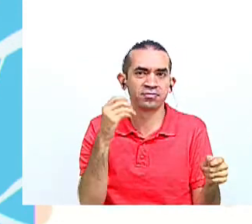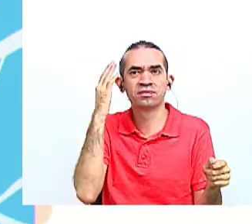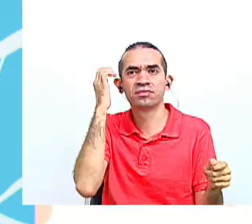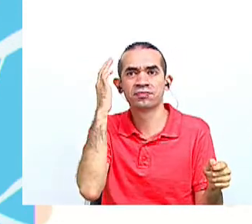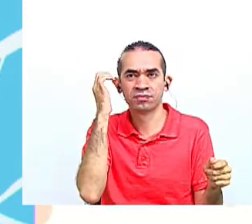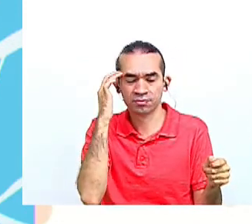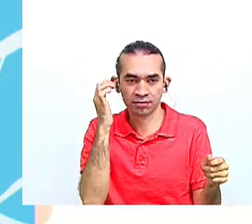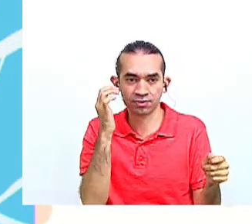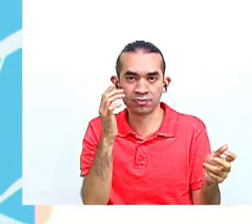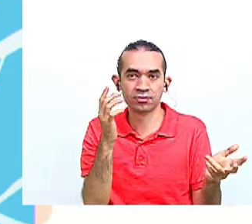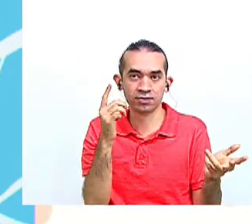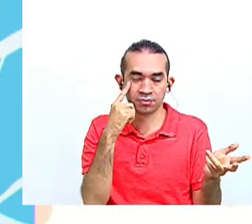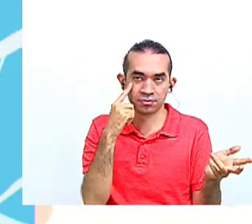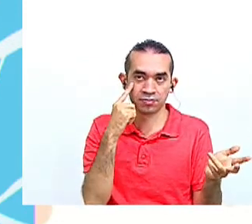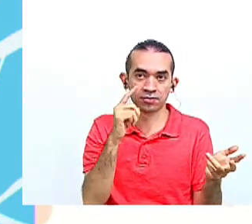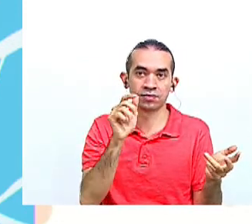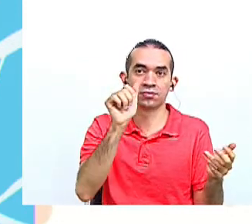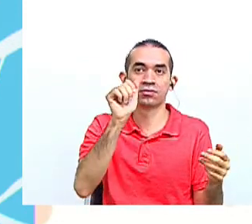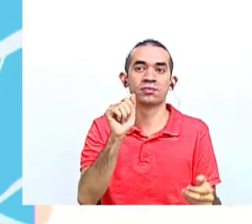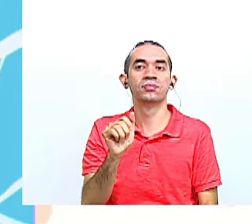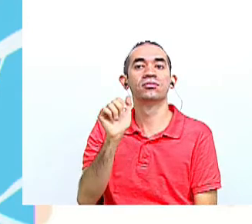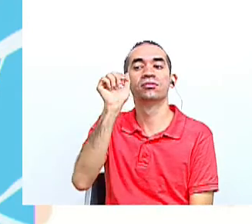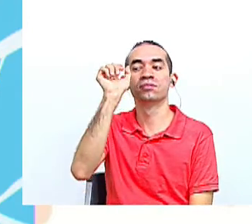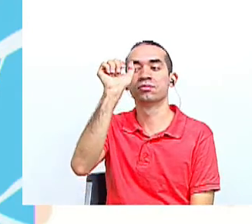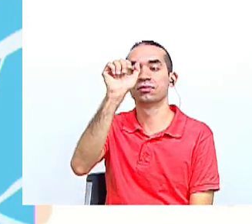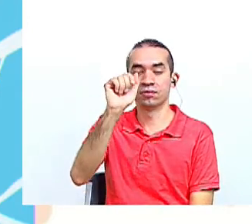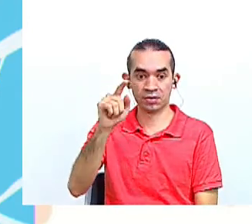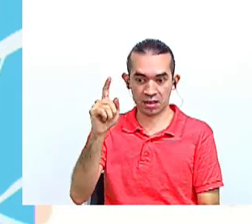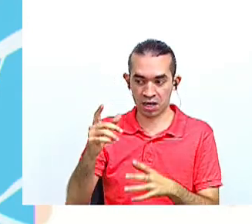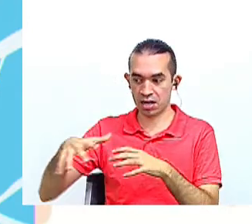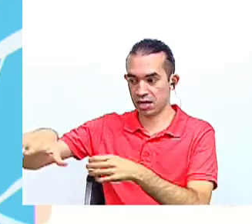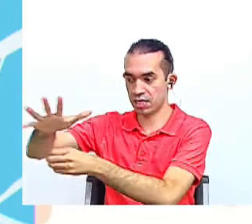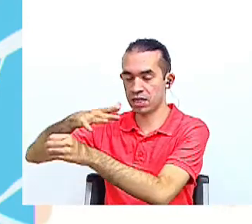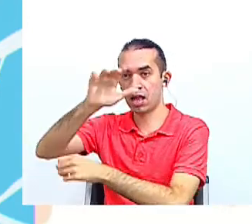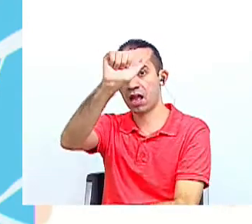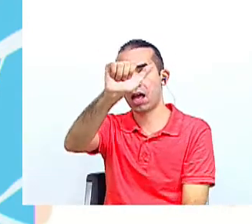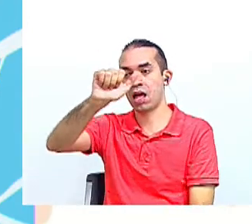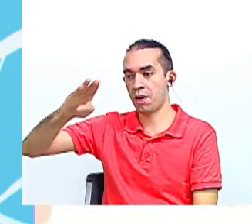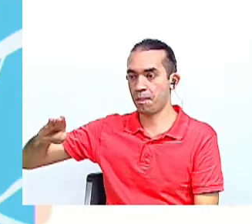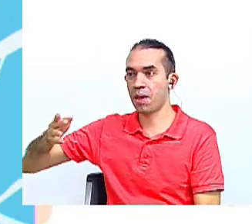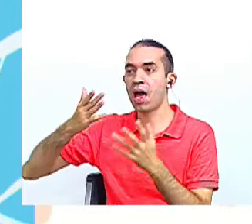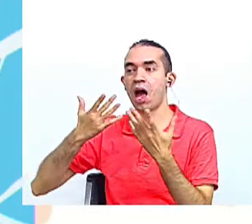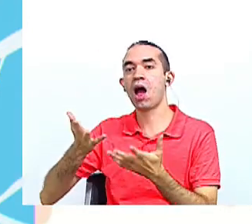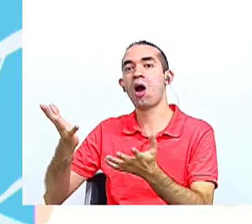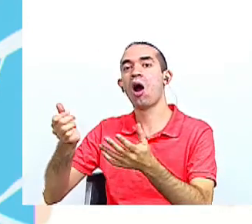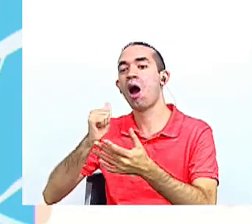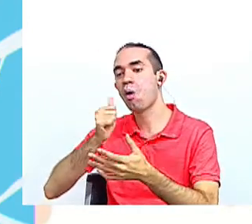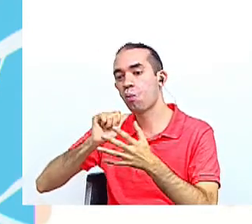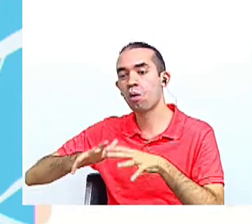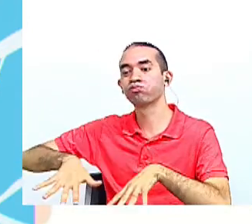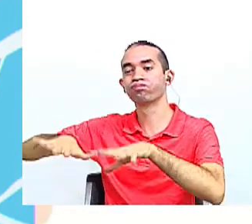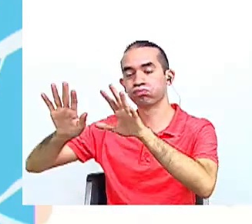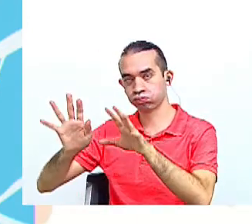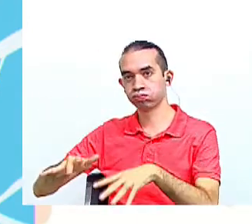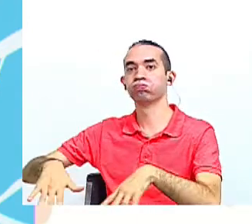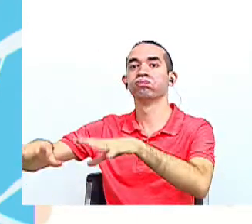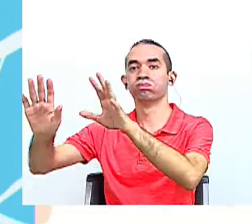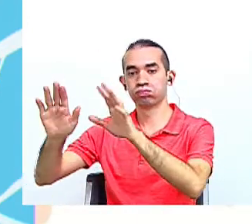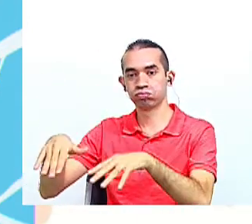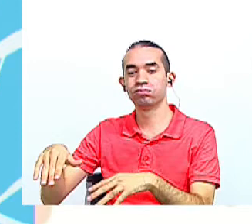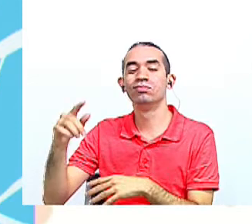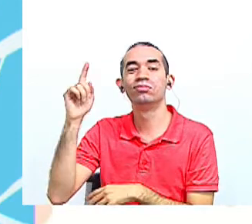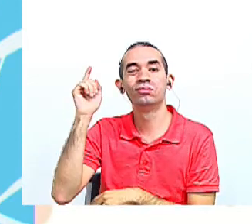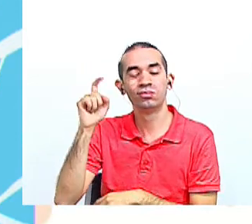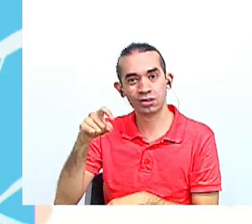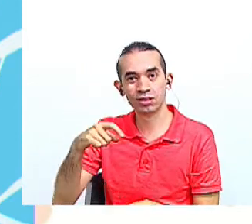Porque al ser la distancia AB una distancia en aguas abiertas, necesitamos